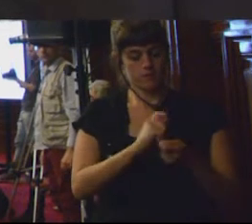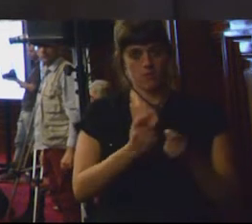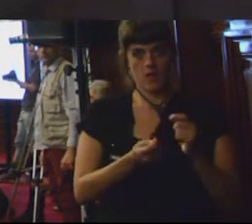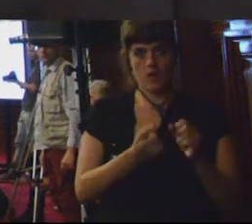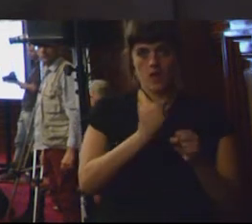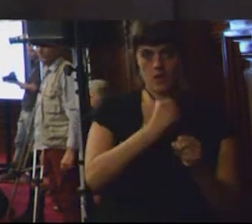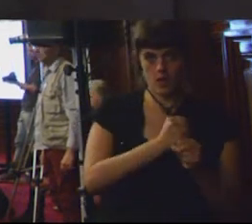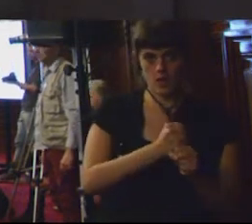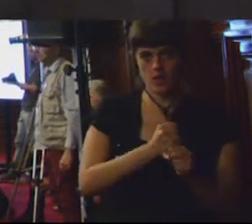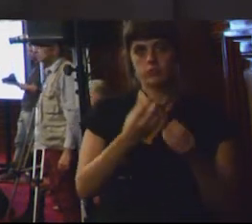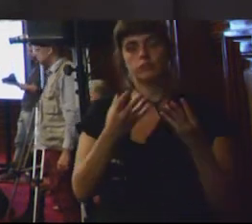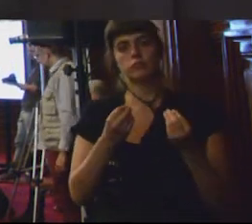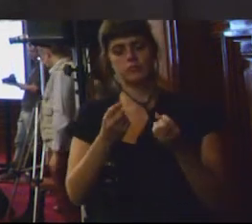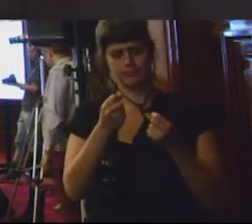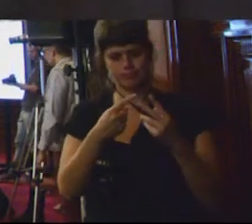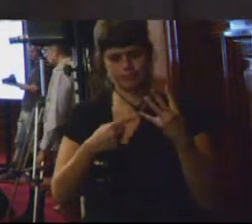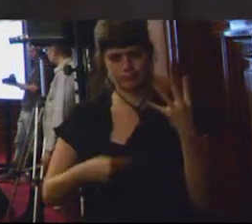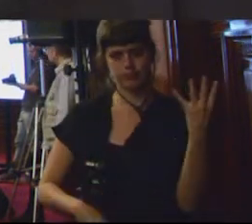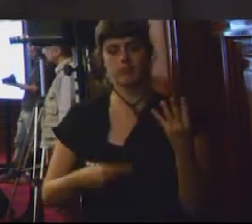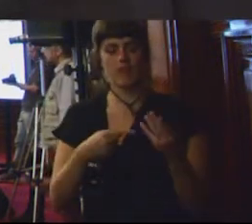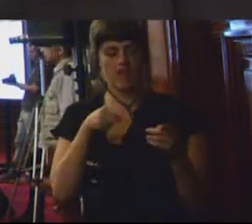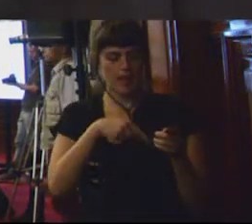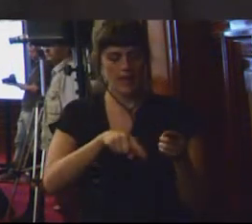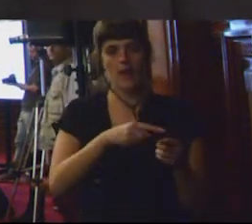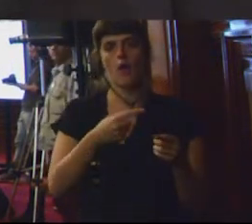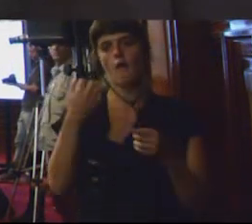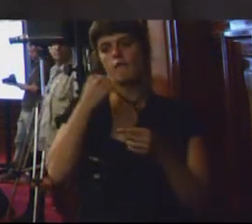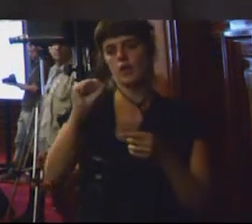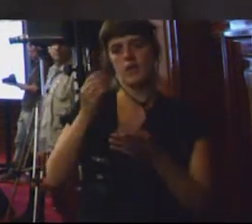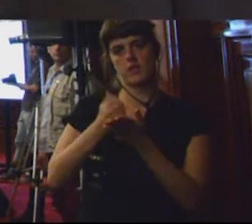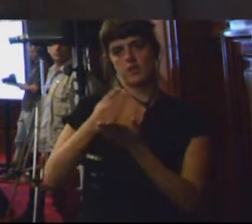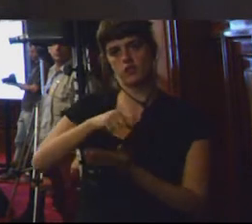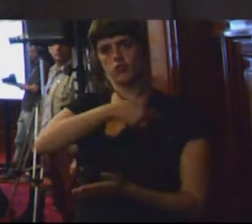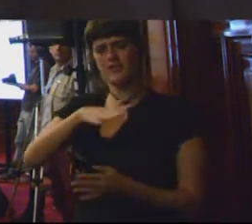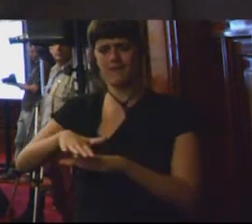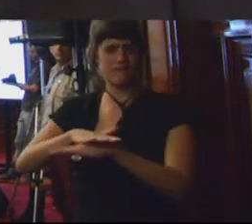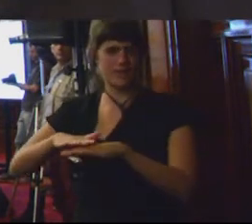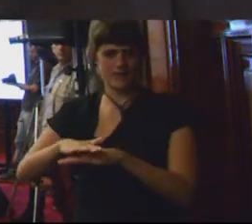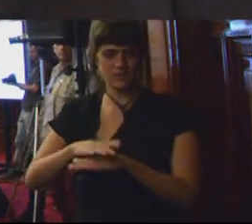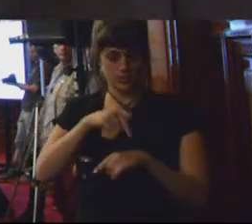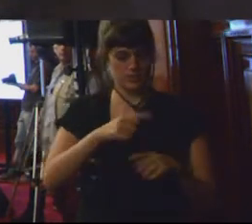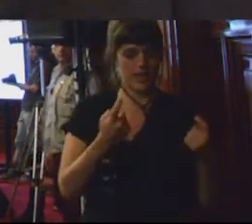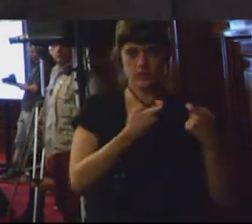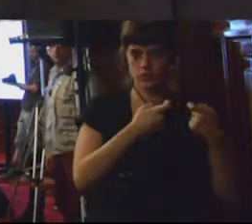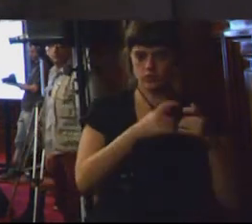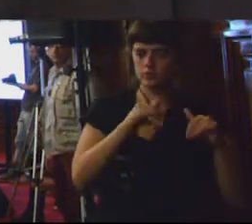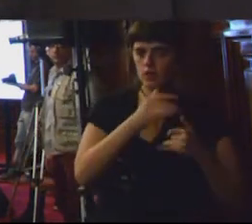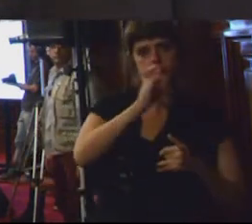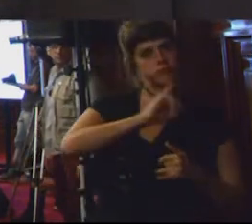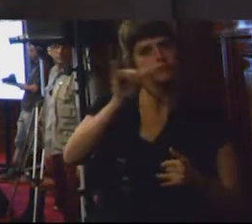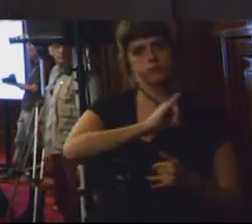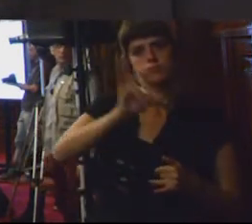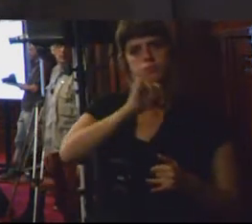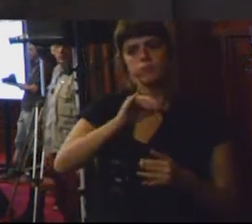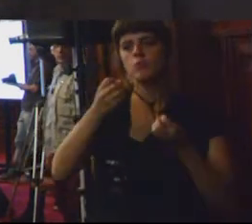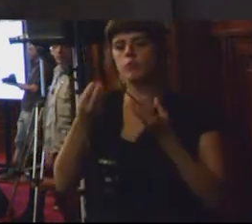diversas previsiones que violaban derechos sociales básicos fueron denunciados por esta asociación por violación a la